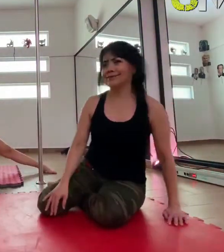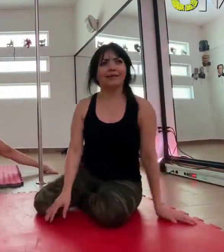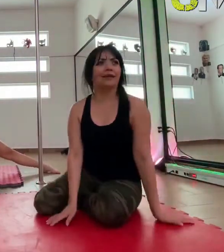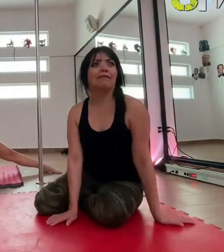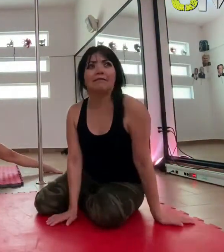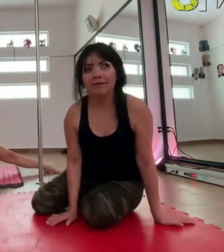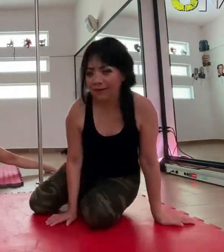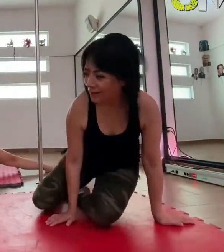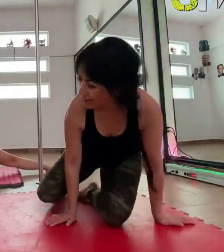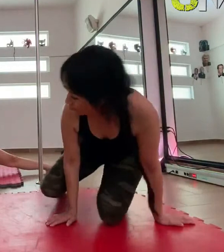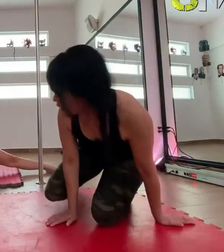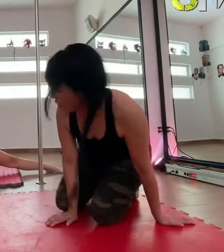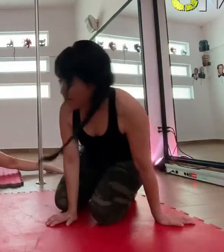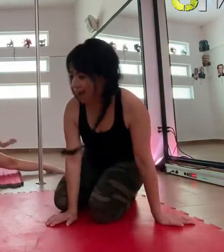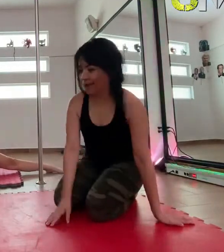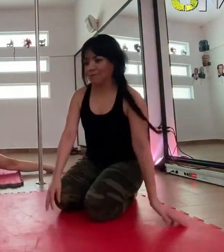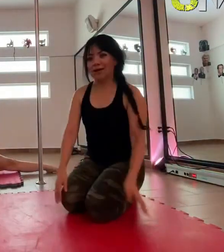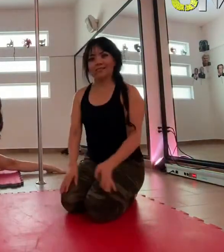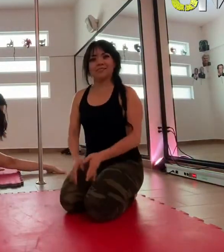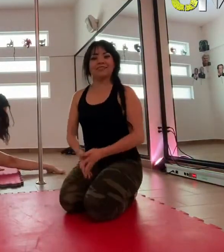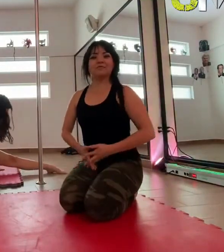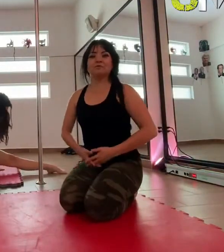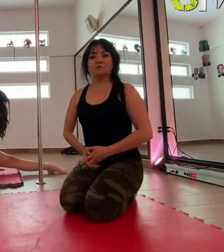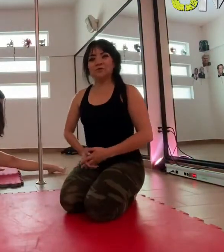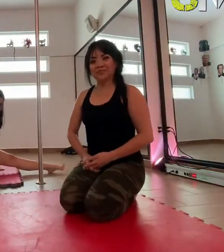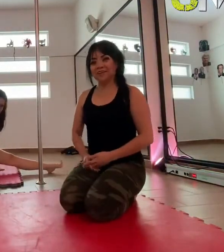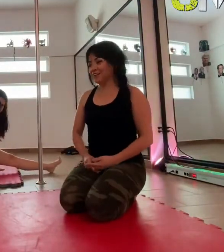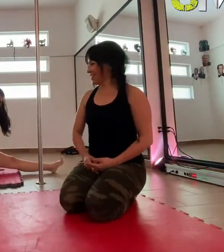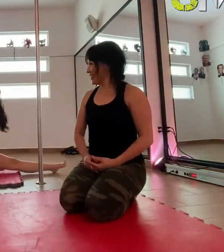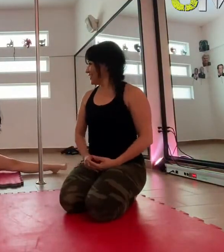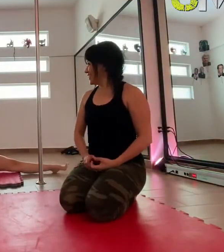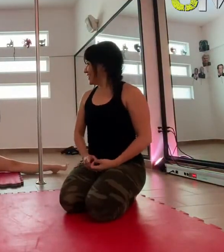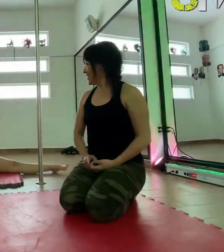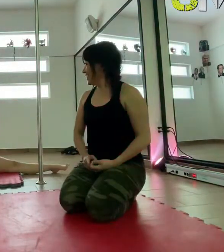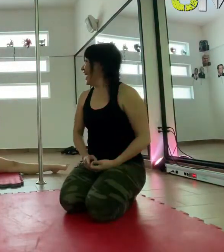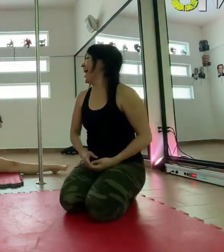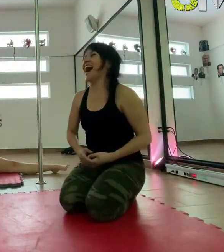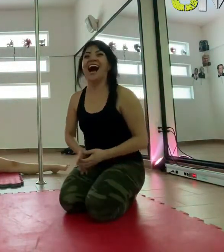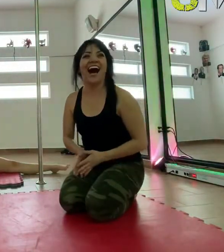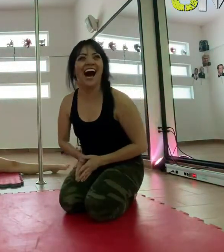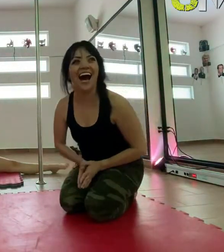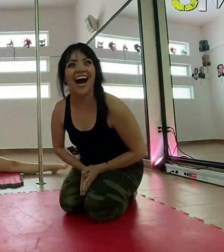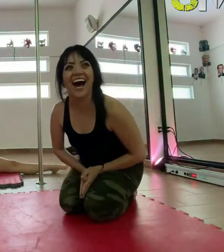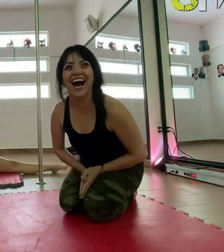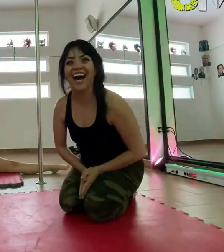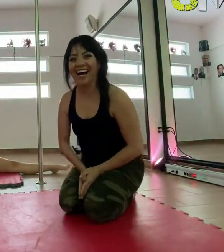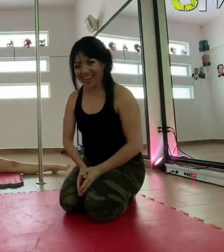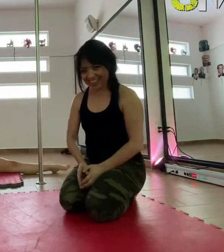¿Cómo llegaste? Tronca. Tronca. ¿Qué más? Ay.